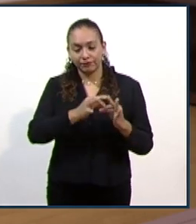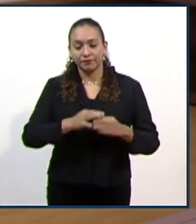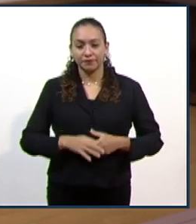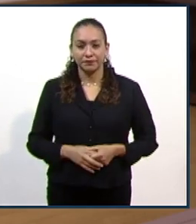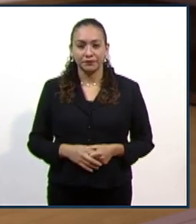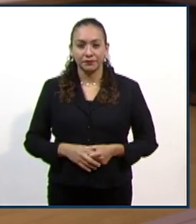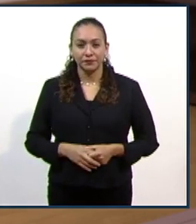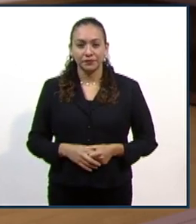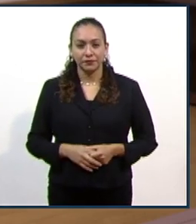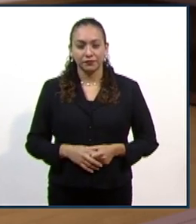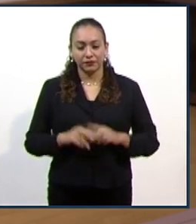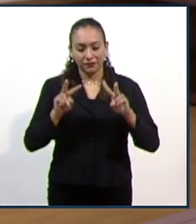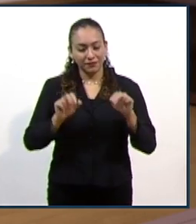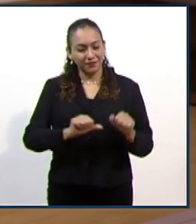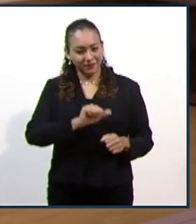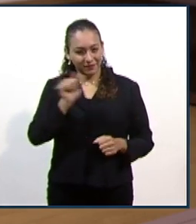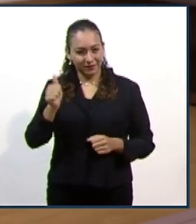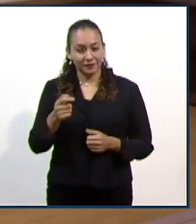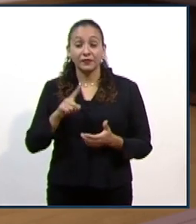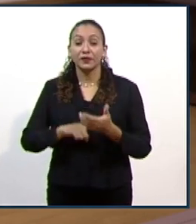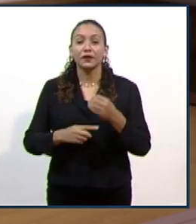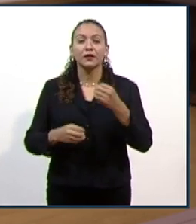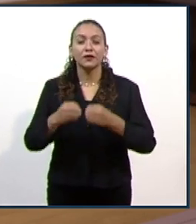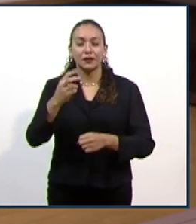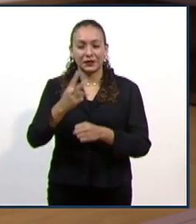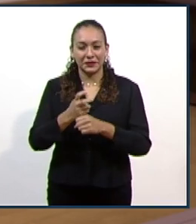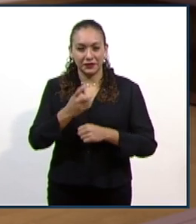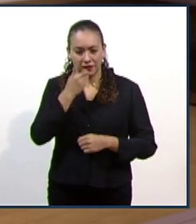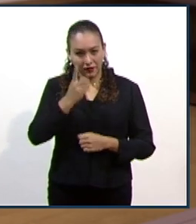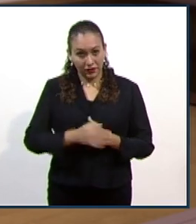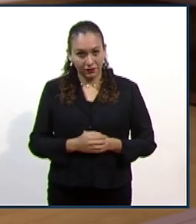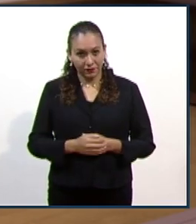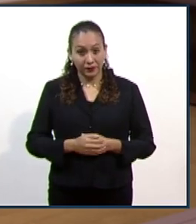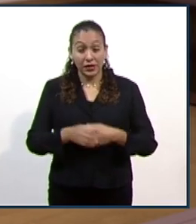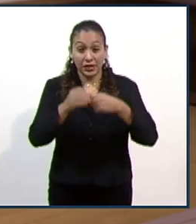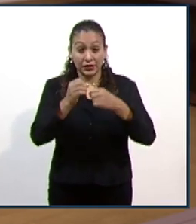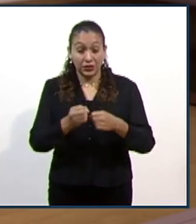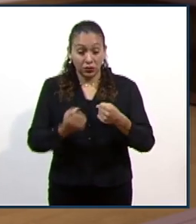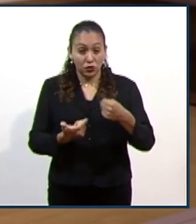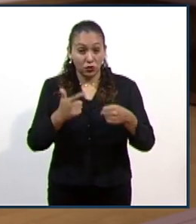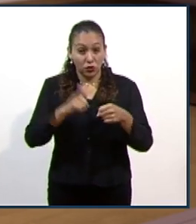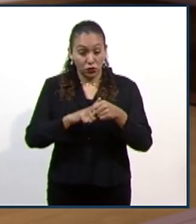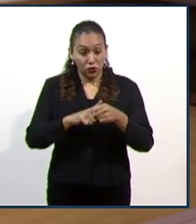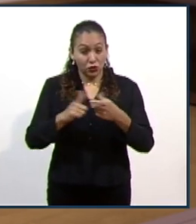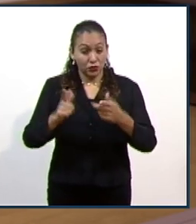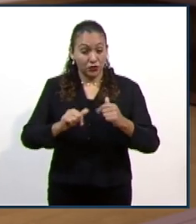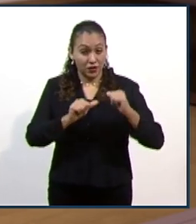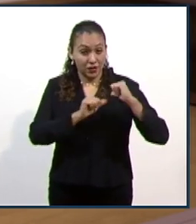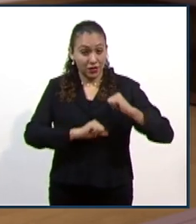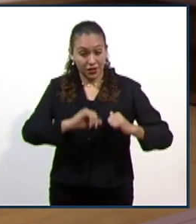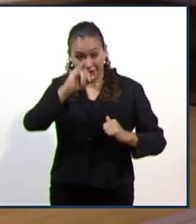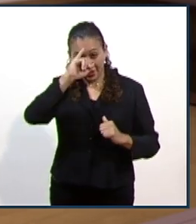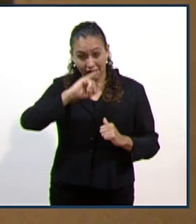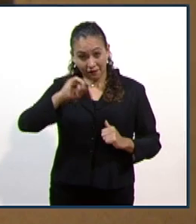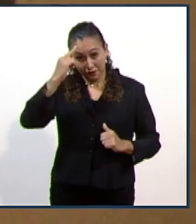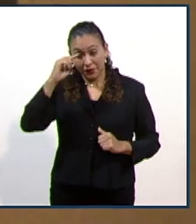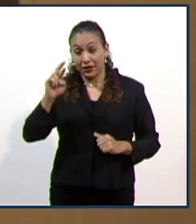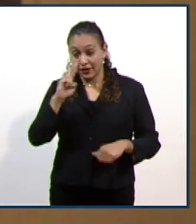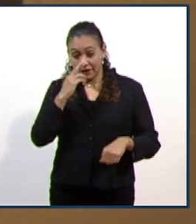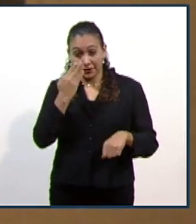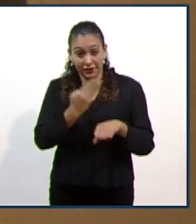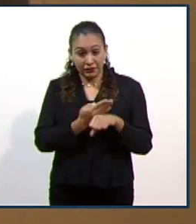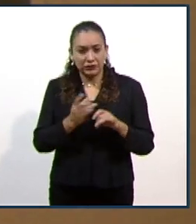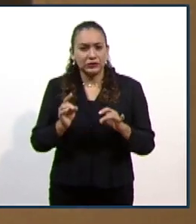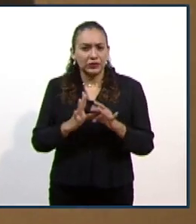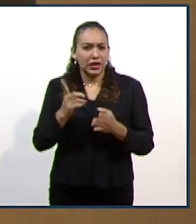En otros temas, la segunda sala de la Corte estableció que si el Seguro Social constituye al patrón en el deber de responsabilizarse de un